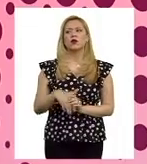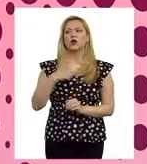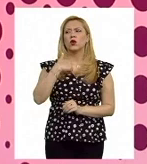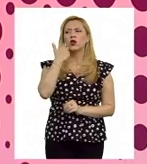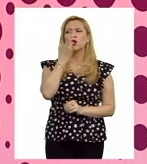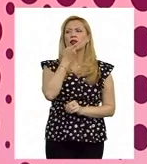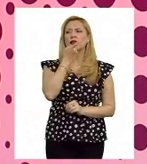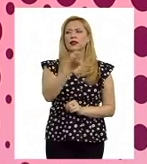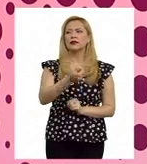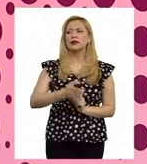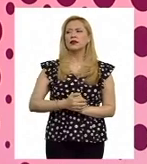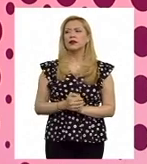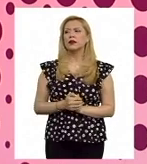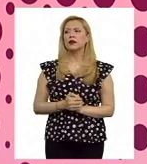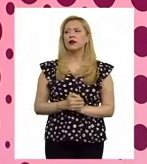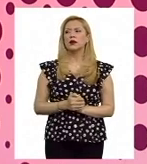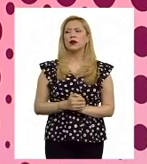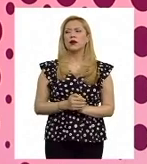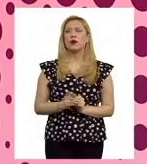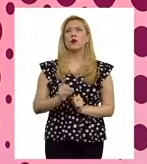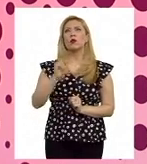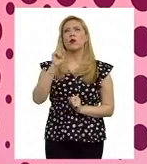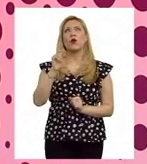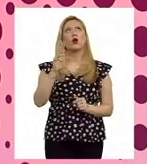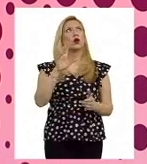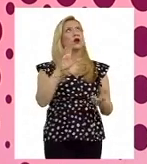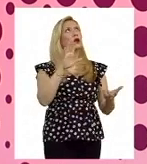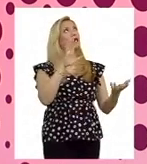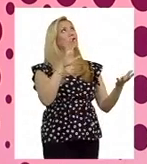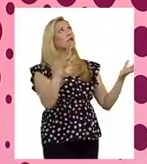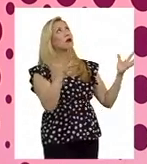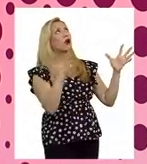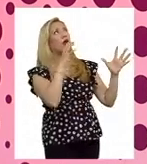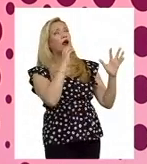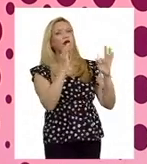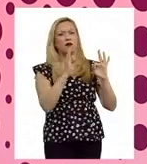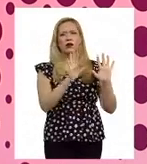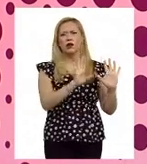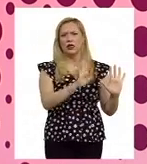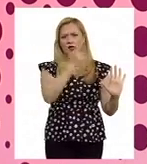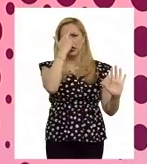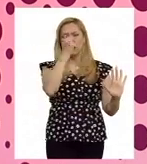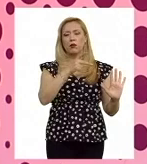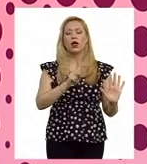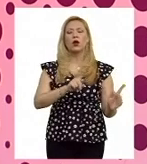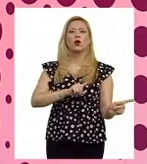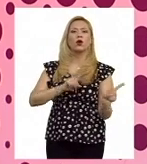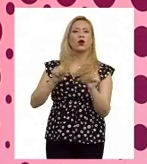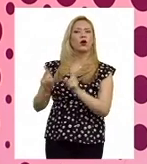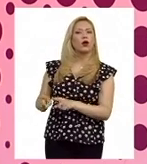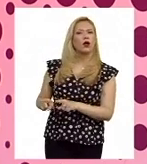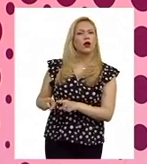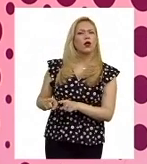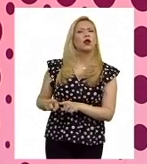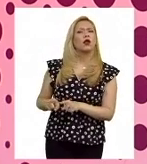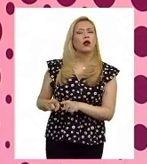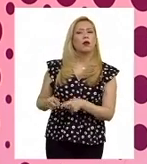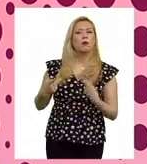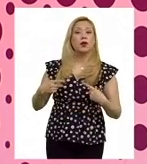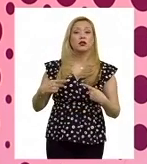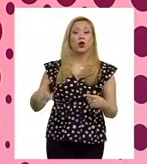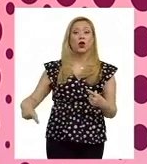no necesariamente es por los efectos dramáticos del cambio climático, sino sobre todo por la actividad